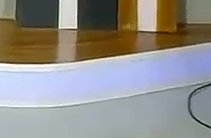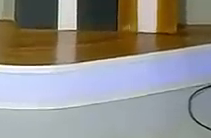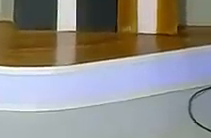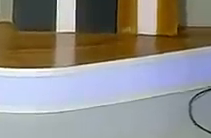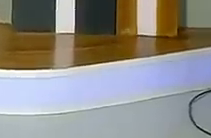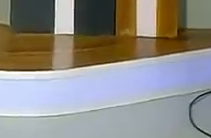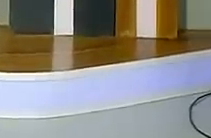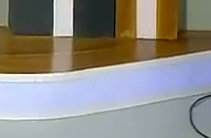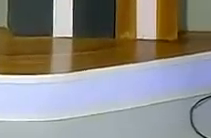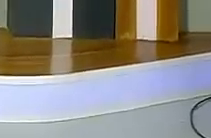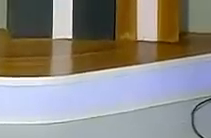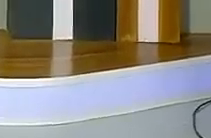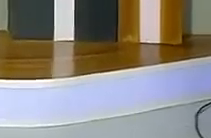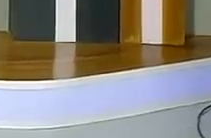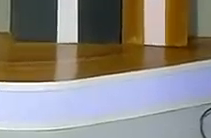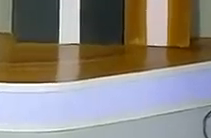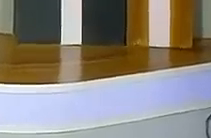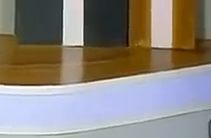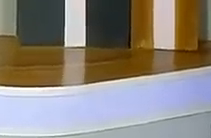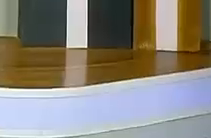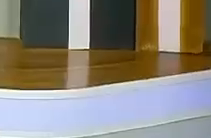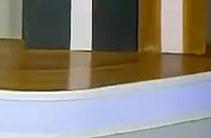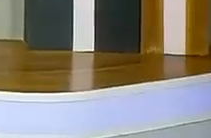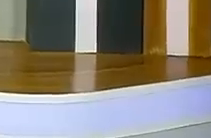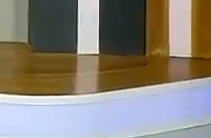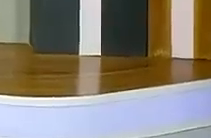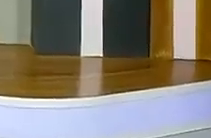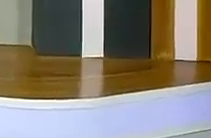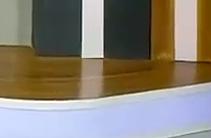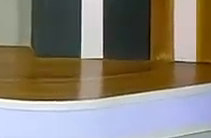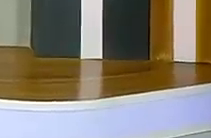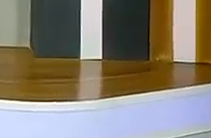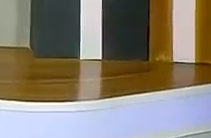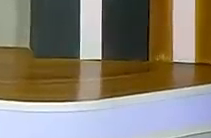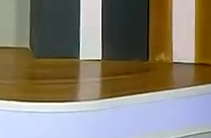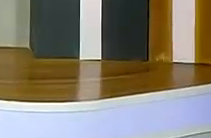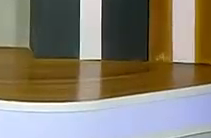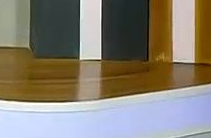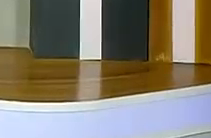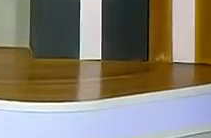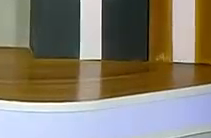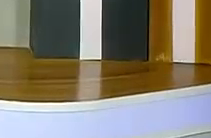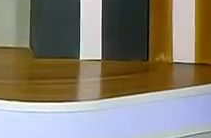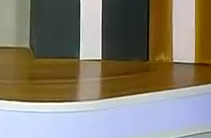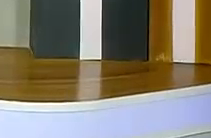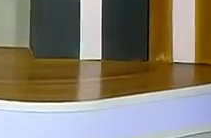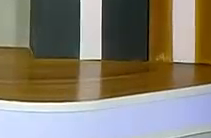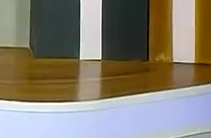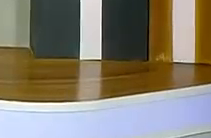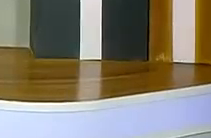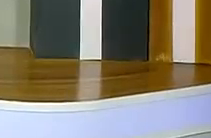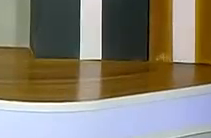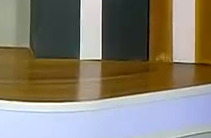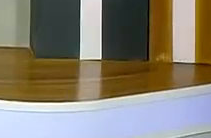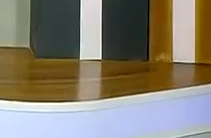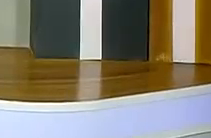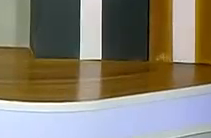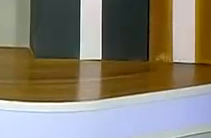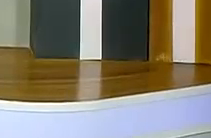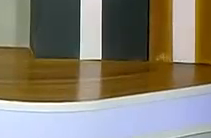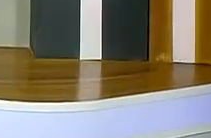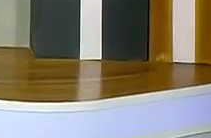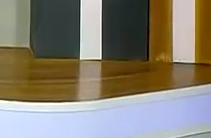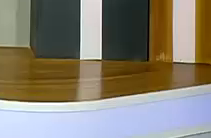detienen a la principal sospechosa del macabro crimen en el Guasmo Sur. Según las investigaciones,